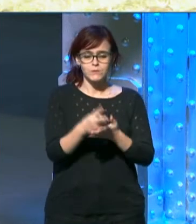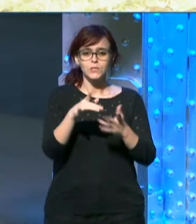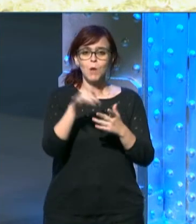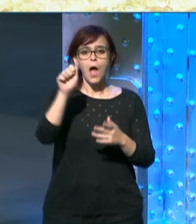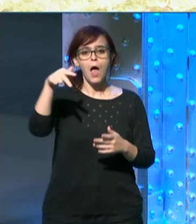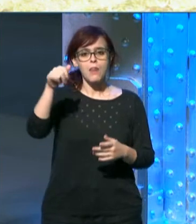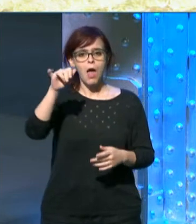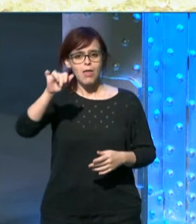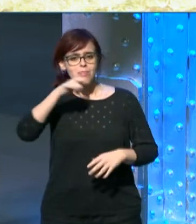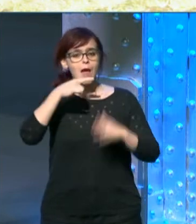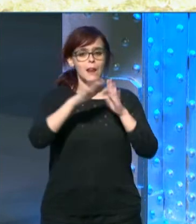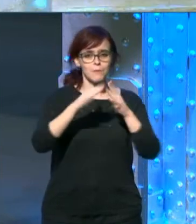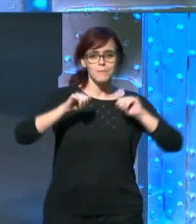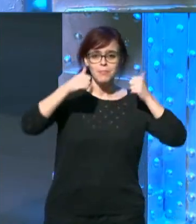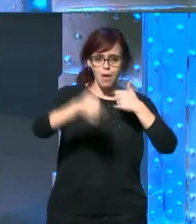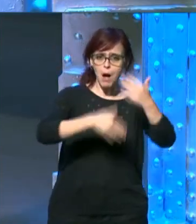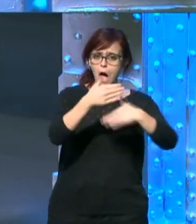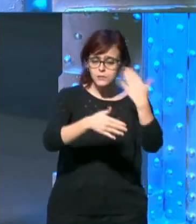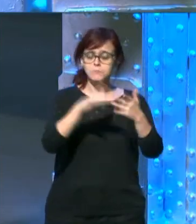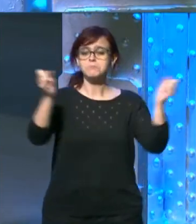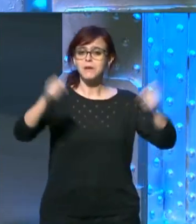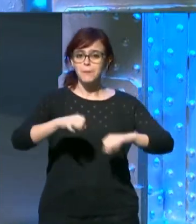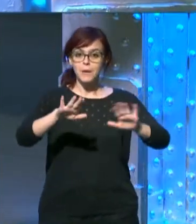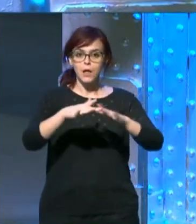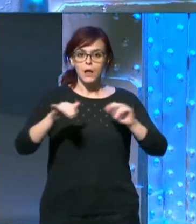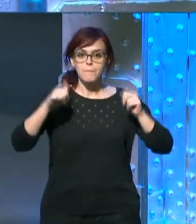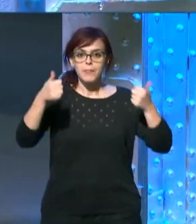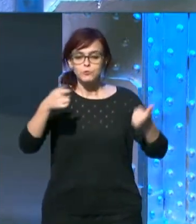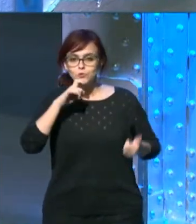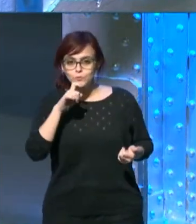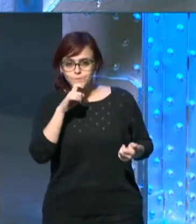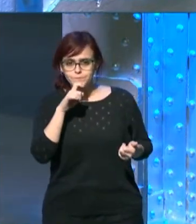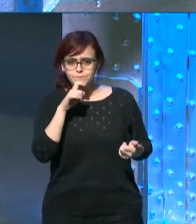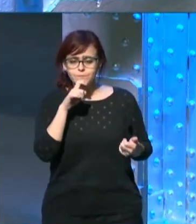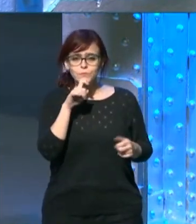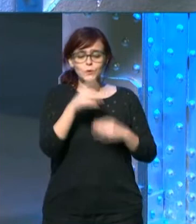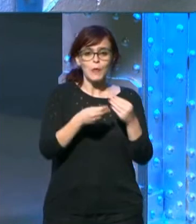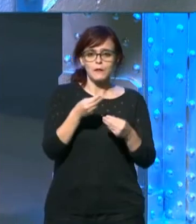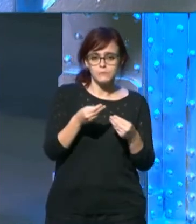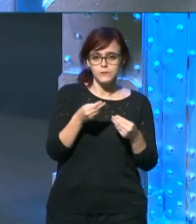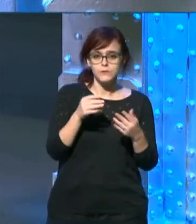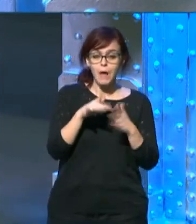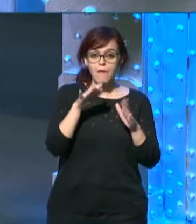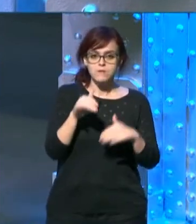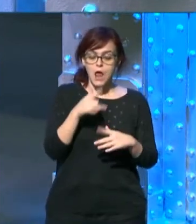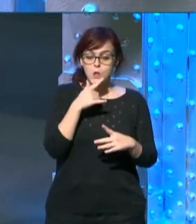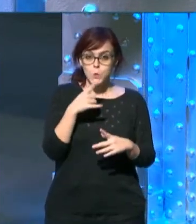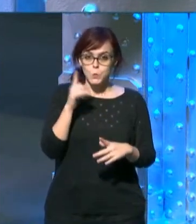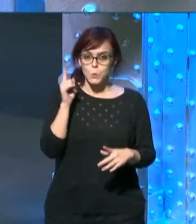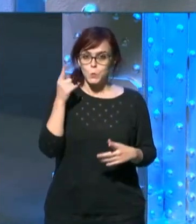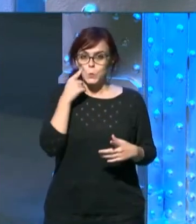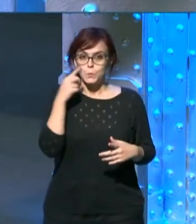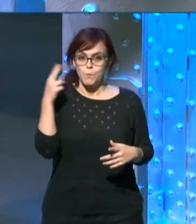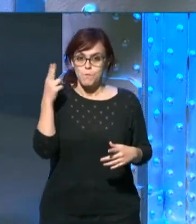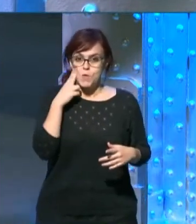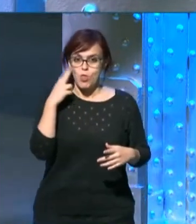el libro, venga, adelante, sí, comenzamos. Pero ¿y por dónde empiezo? ¿Qué vamos a hacer? Entonces nos asomamos al abismo al que se asoma cualquiera que comienza